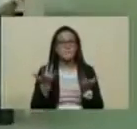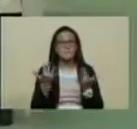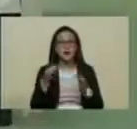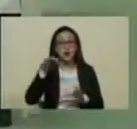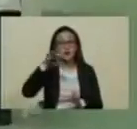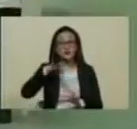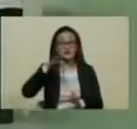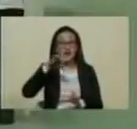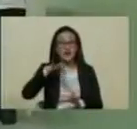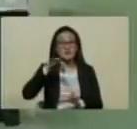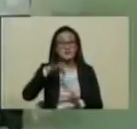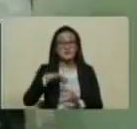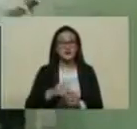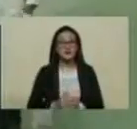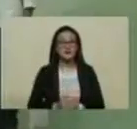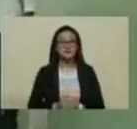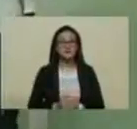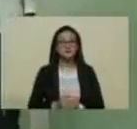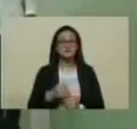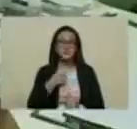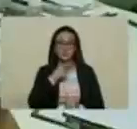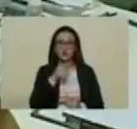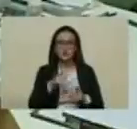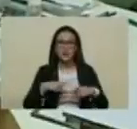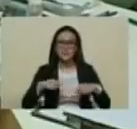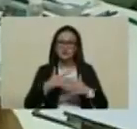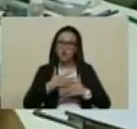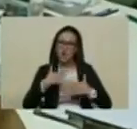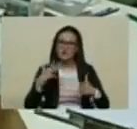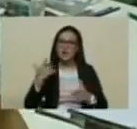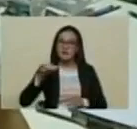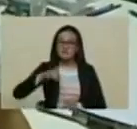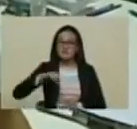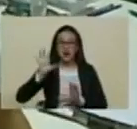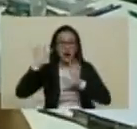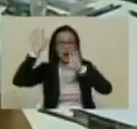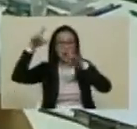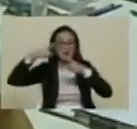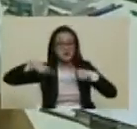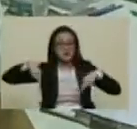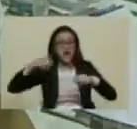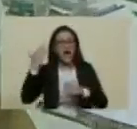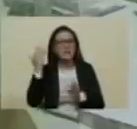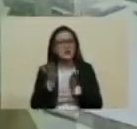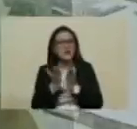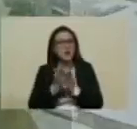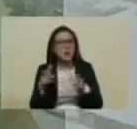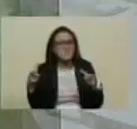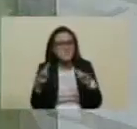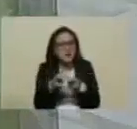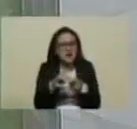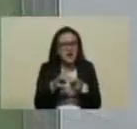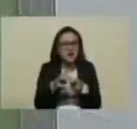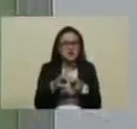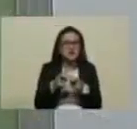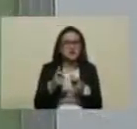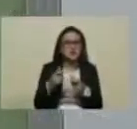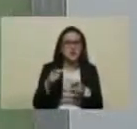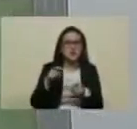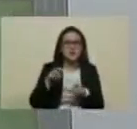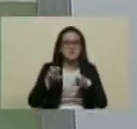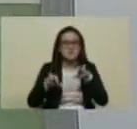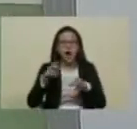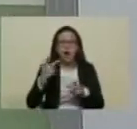siembra. A mí me gustaría, es un espacio grande, hay una cancha, antes era una escuelita pequeña con aulas integradas, ahora